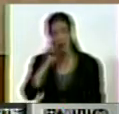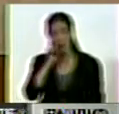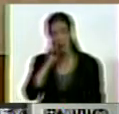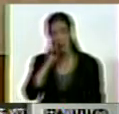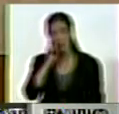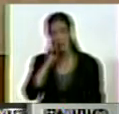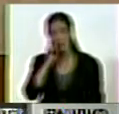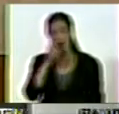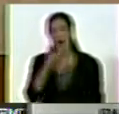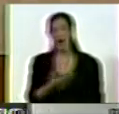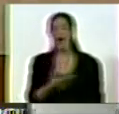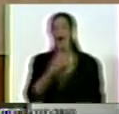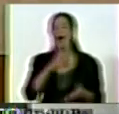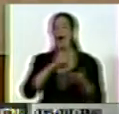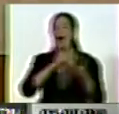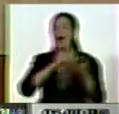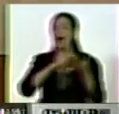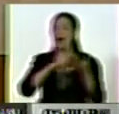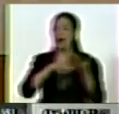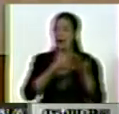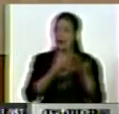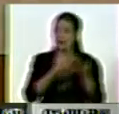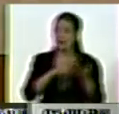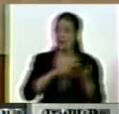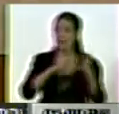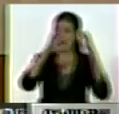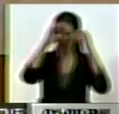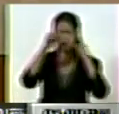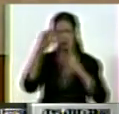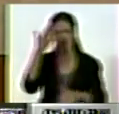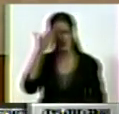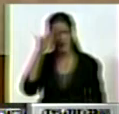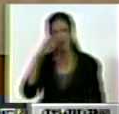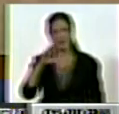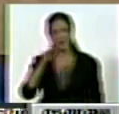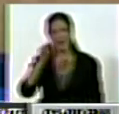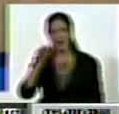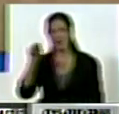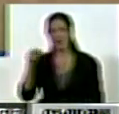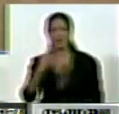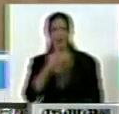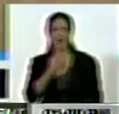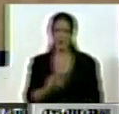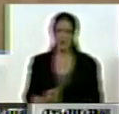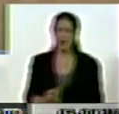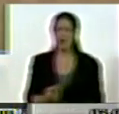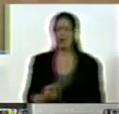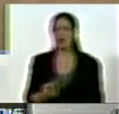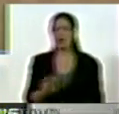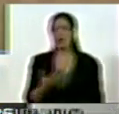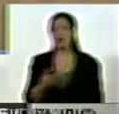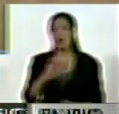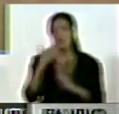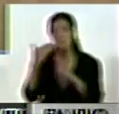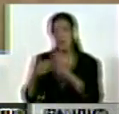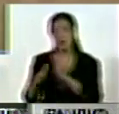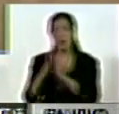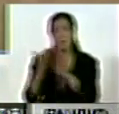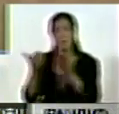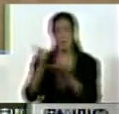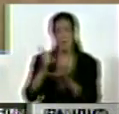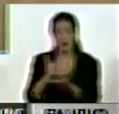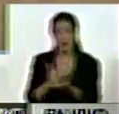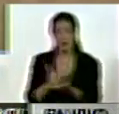la intérprete de la embajada. Esa que sale CNN diciendo que vendía visas y pasaportes, en realidad fue